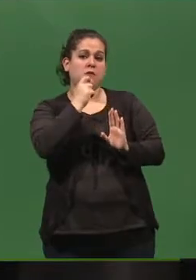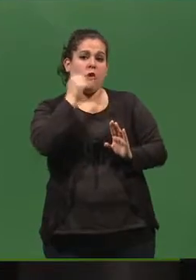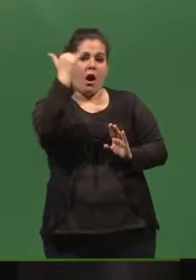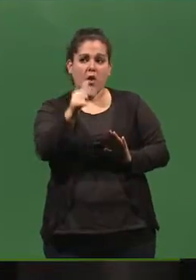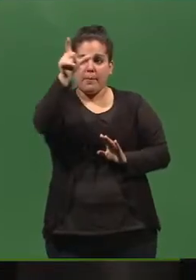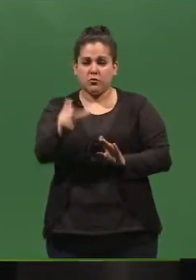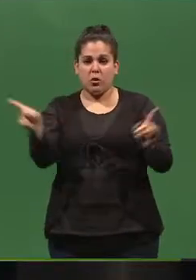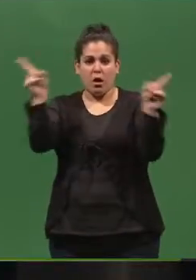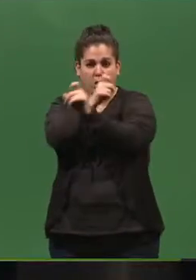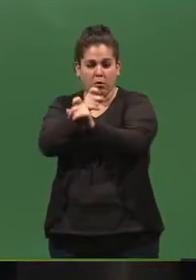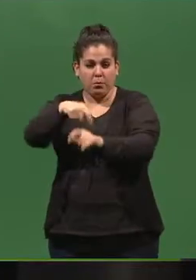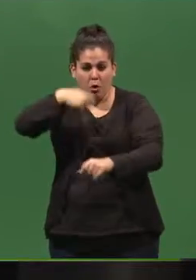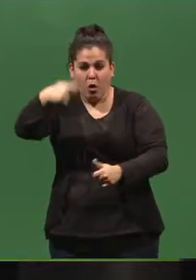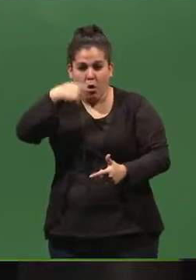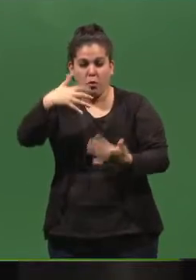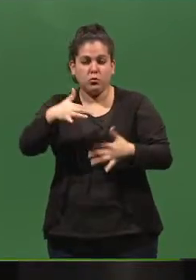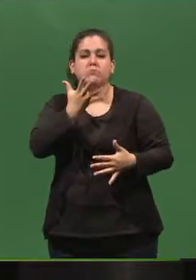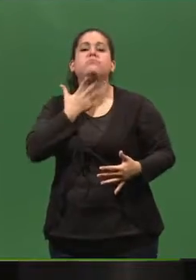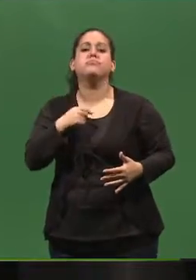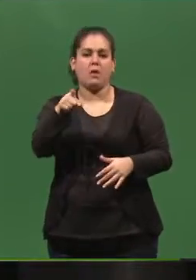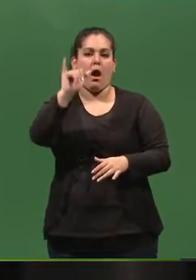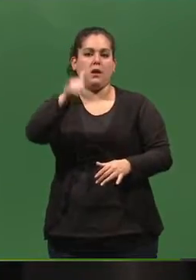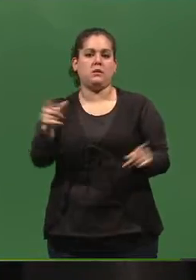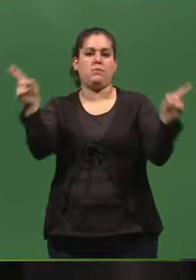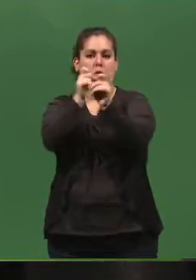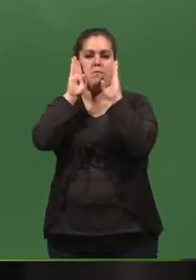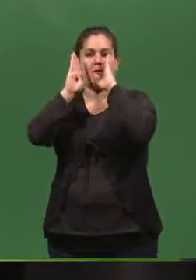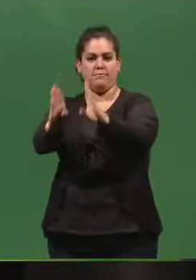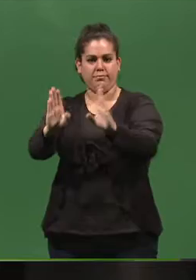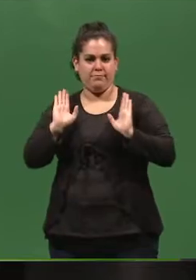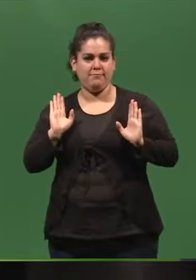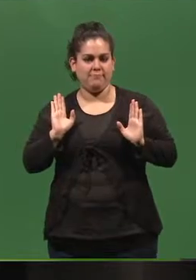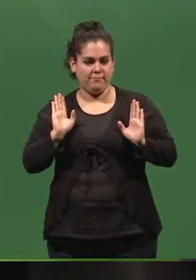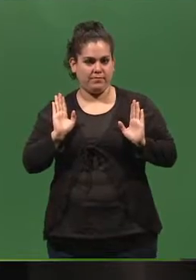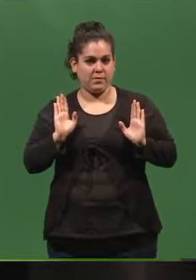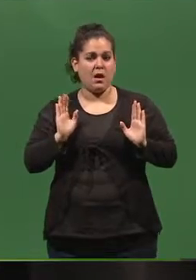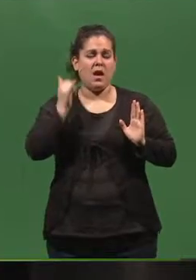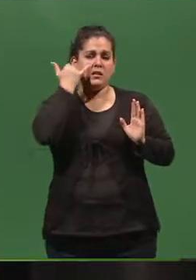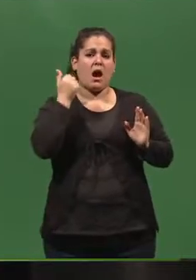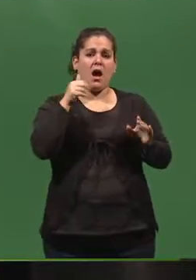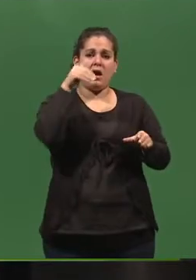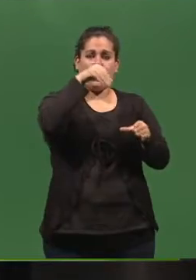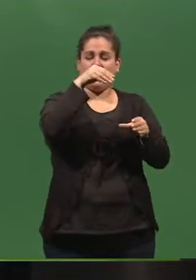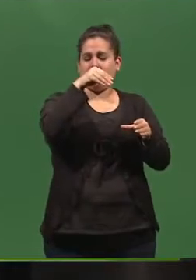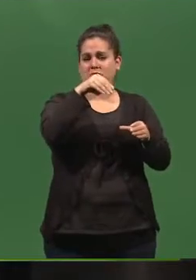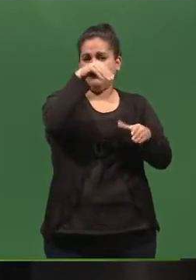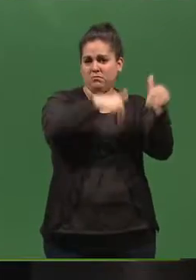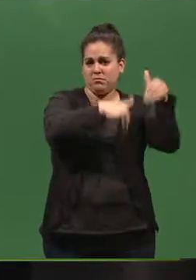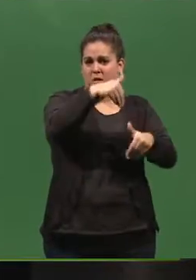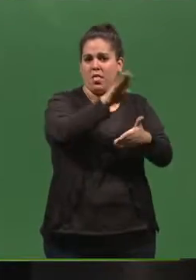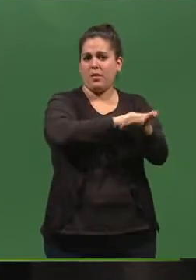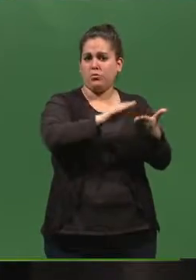caso de que haya un consumo problemático. De hecho, se creó un plan nacional de asistencia a las adicciones que tuvo media sanción en la Cámara de Diputados.